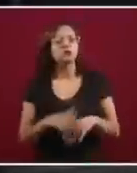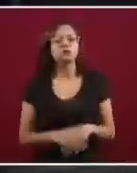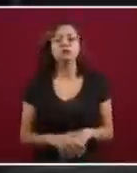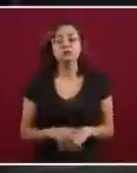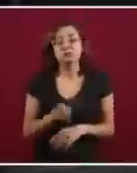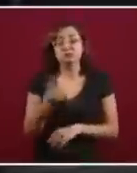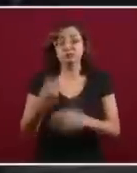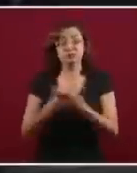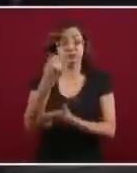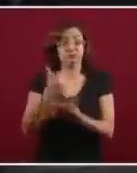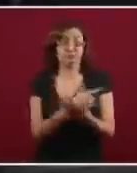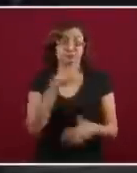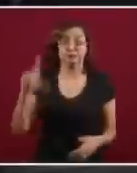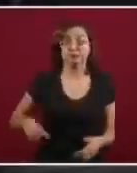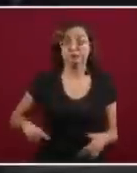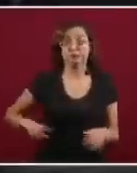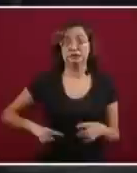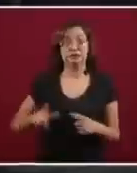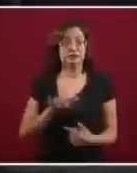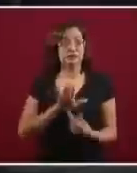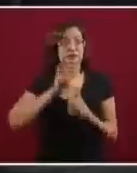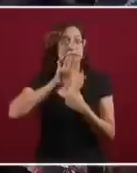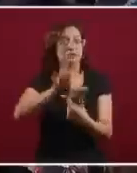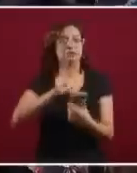gobierno cada